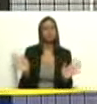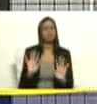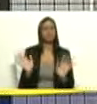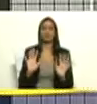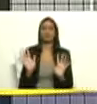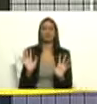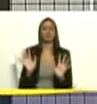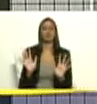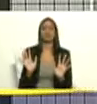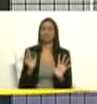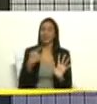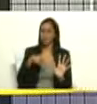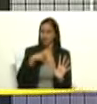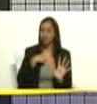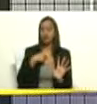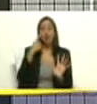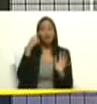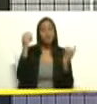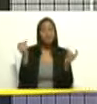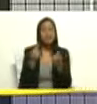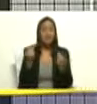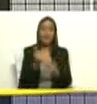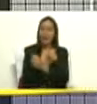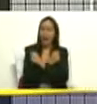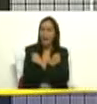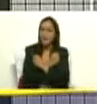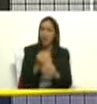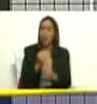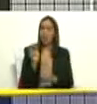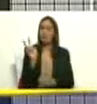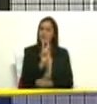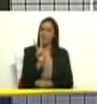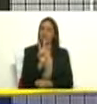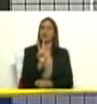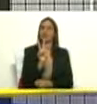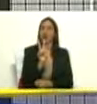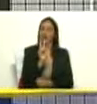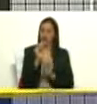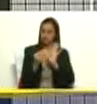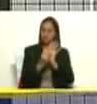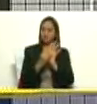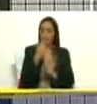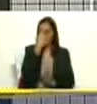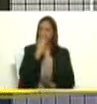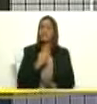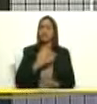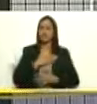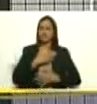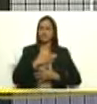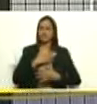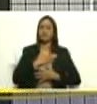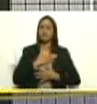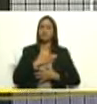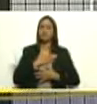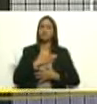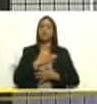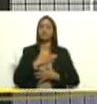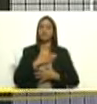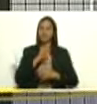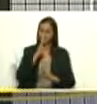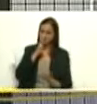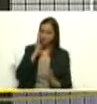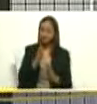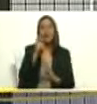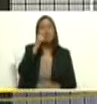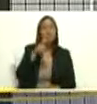arrojo la audacia el amor por Venezuela y nuestro carácter de pueblo porque nosotros somos pueblo frente a